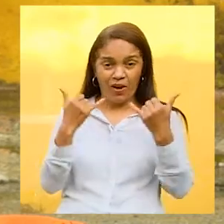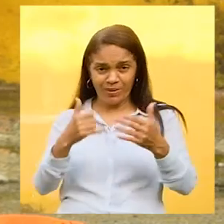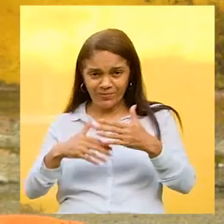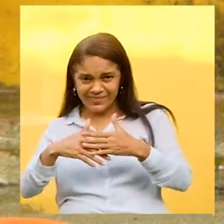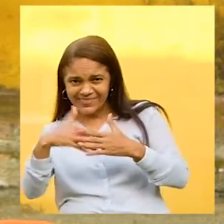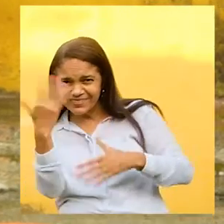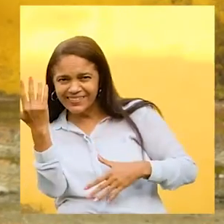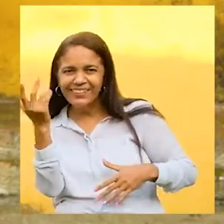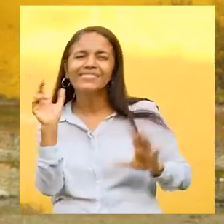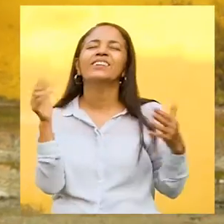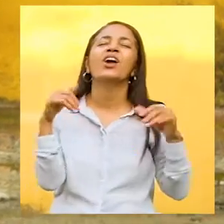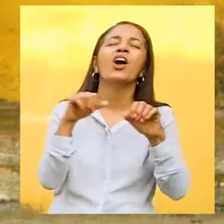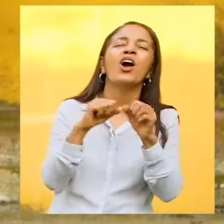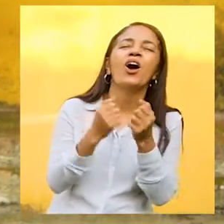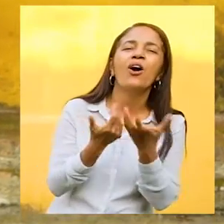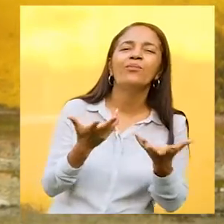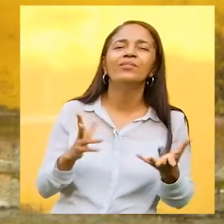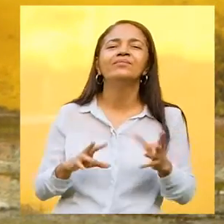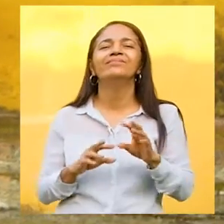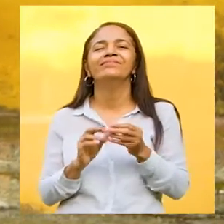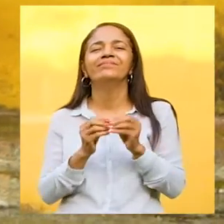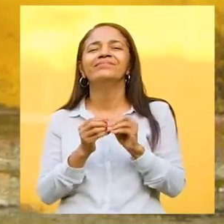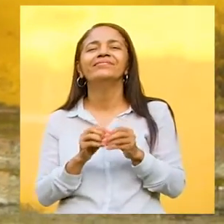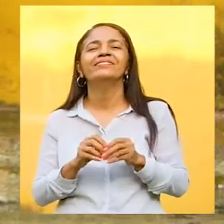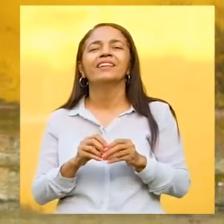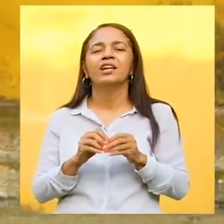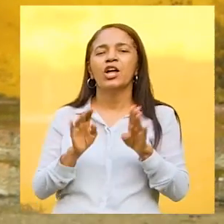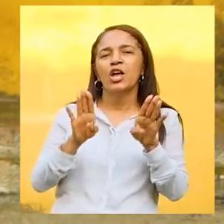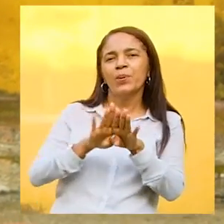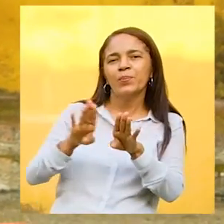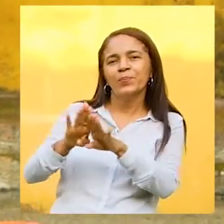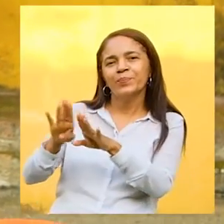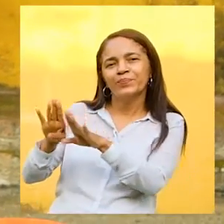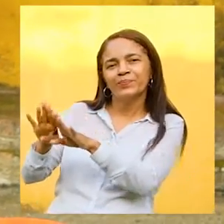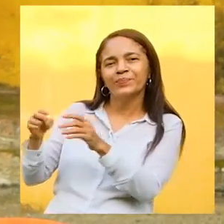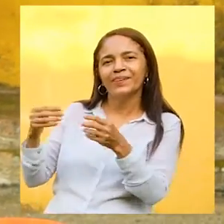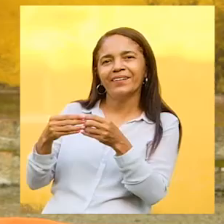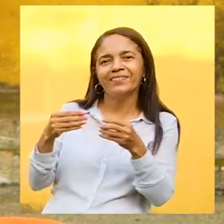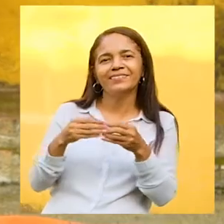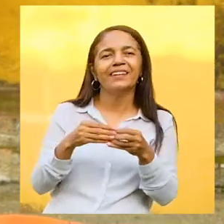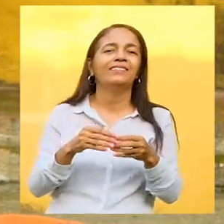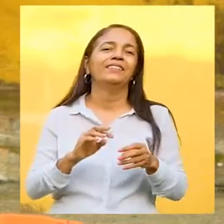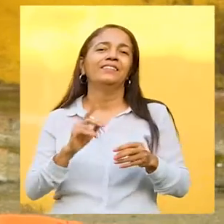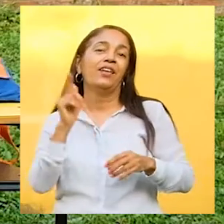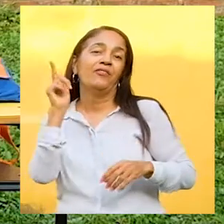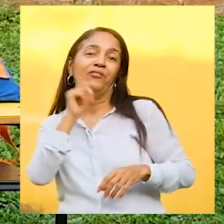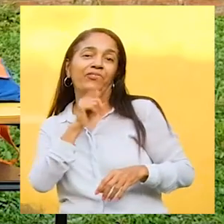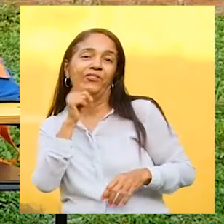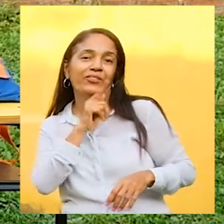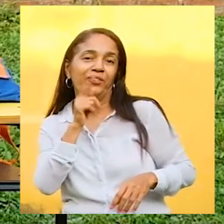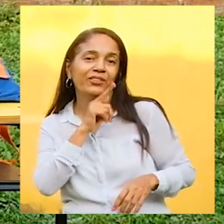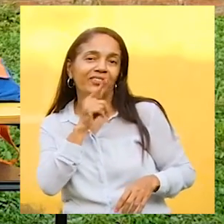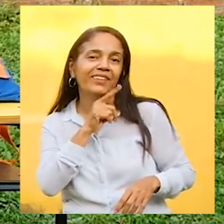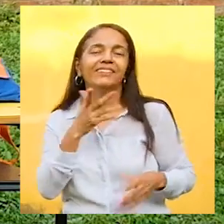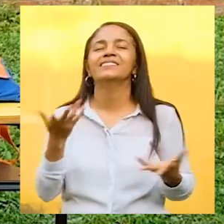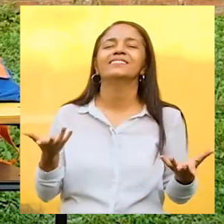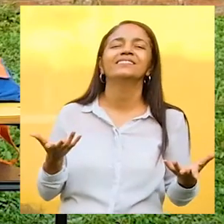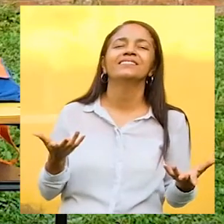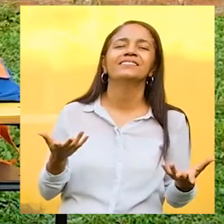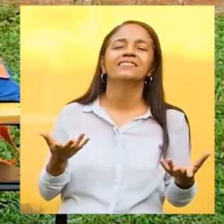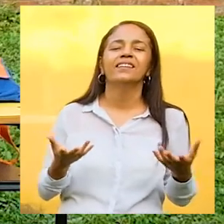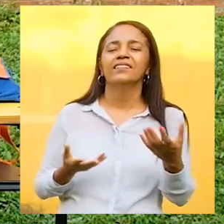semana con una actividad muy emocionante, un rompecabezas de frutas. Cuando hacemos